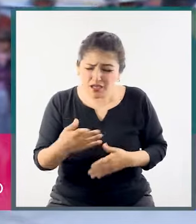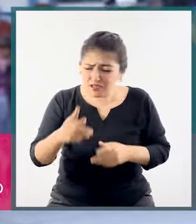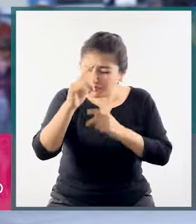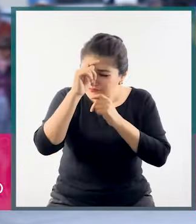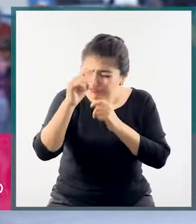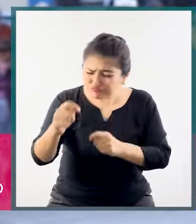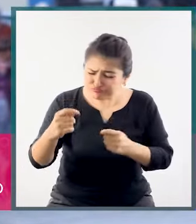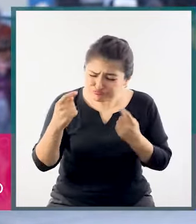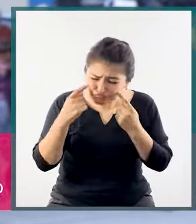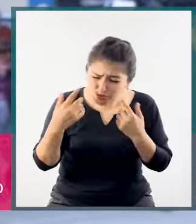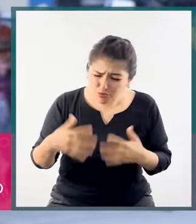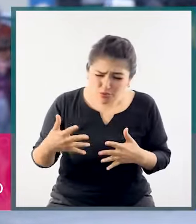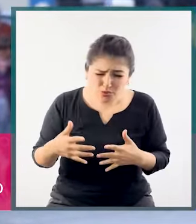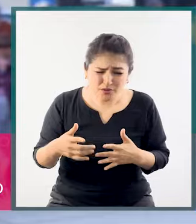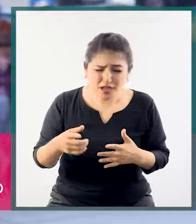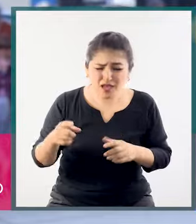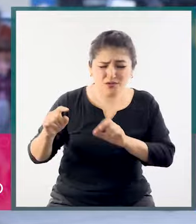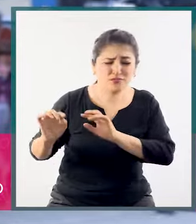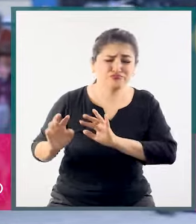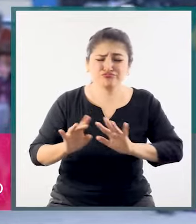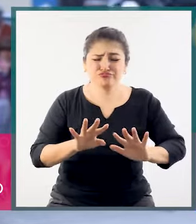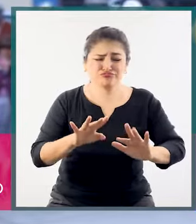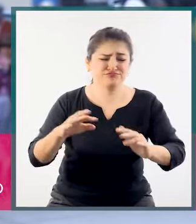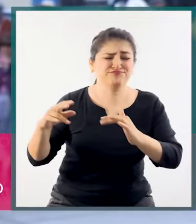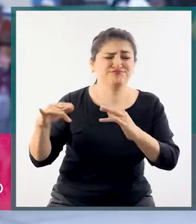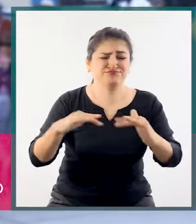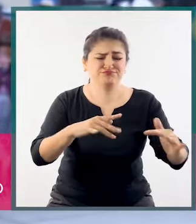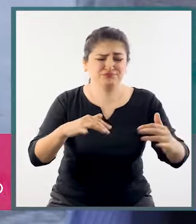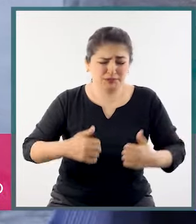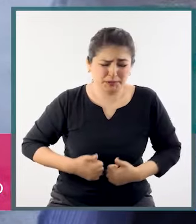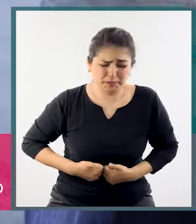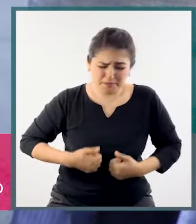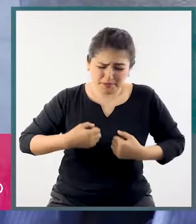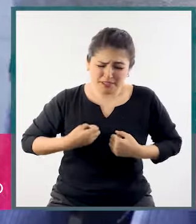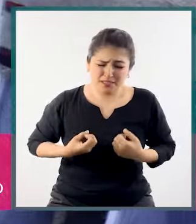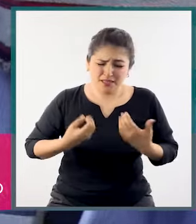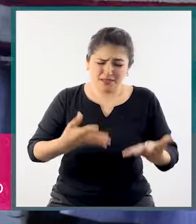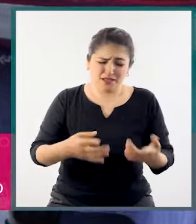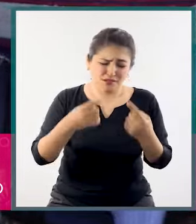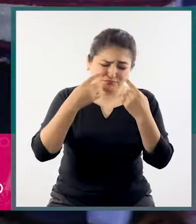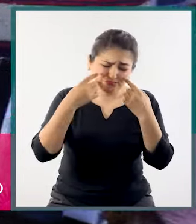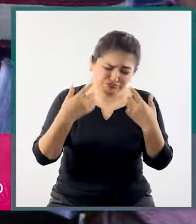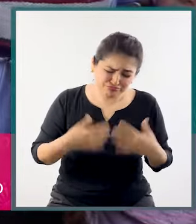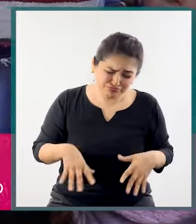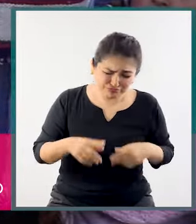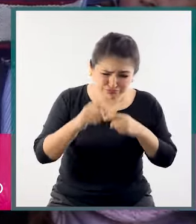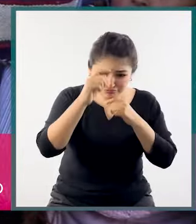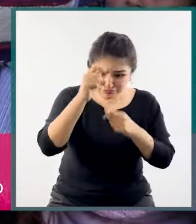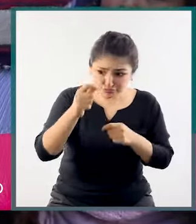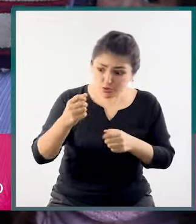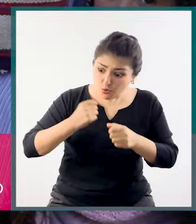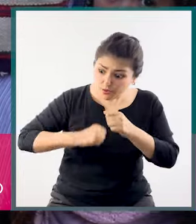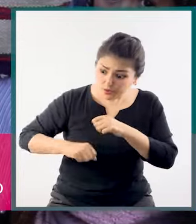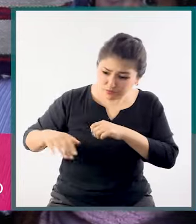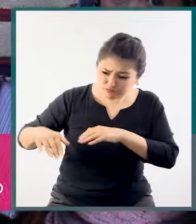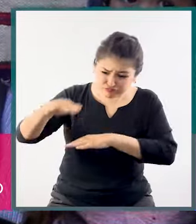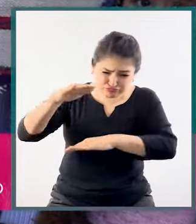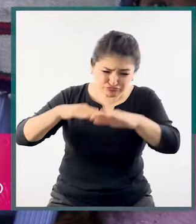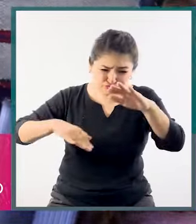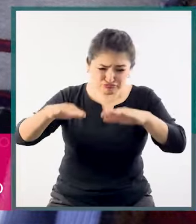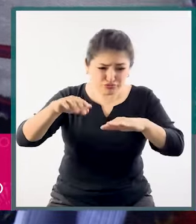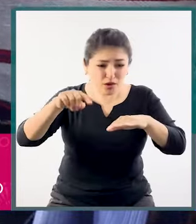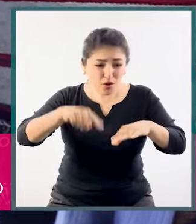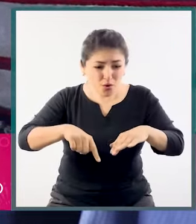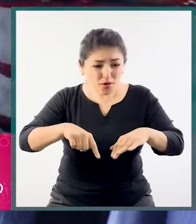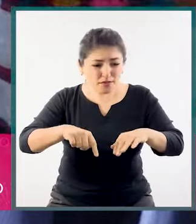hombres que dejaron su vida en las Pampas de Chajamarta. Y honor y gloria para que nuestros hijos revaloren y esta actividad nunca